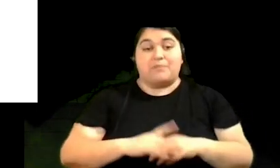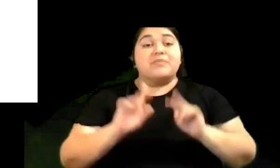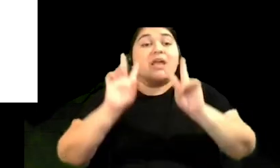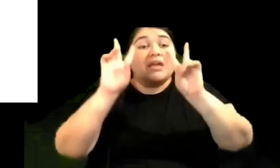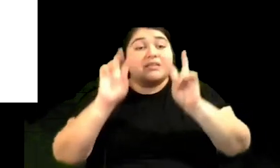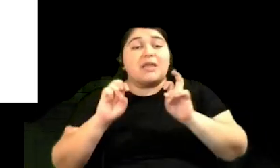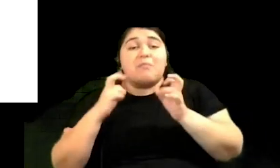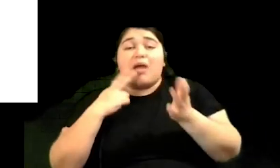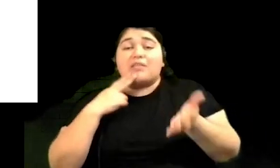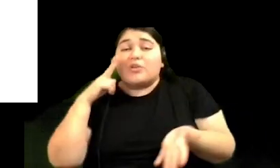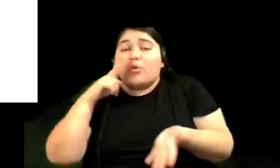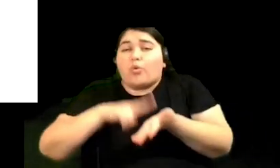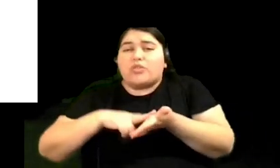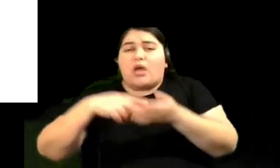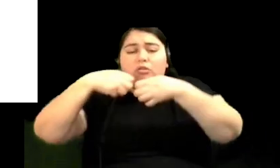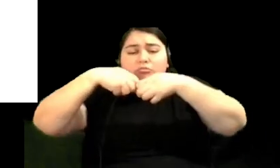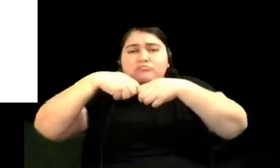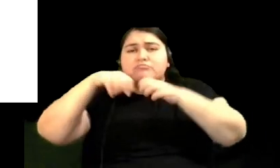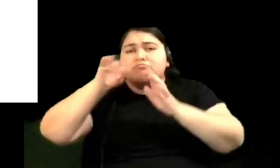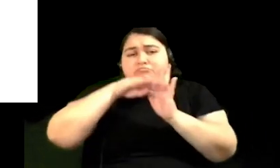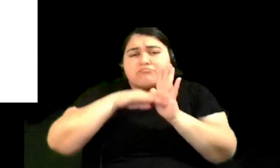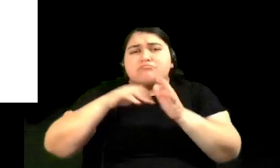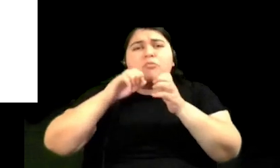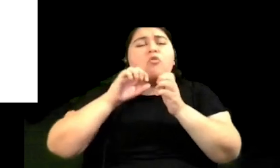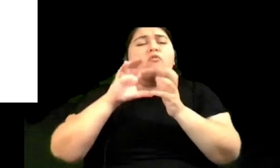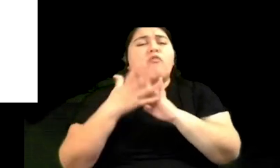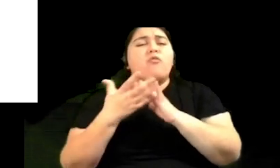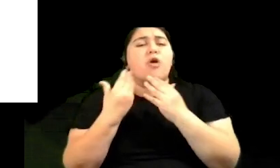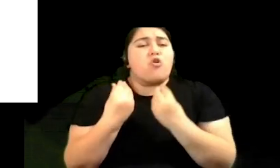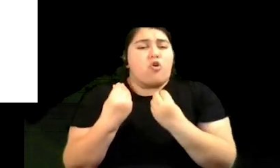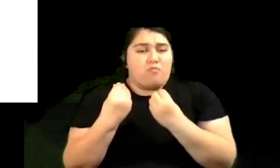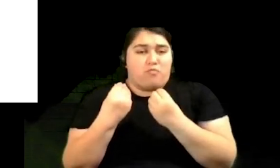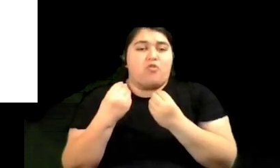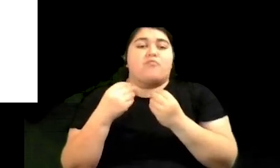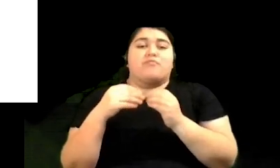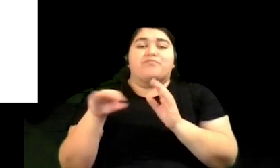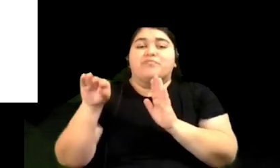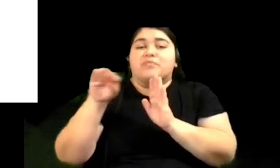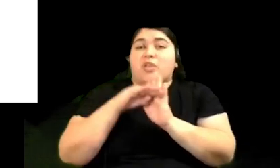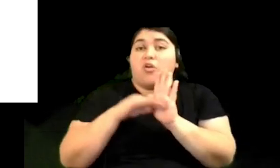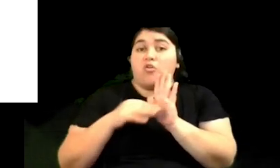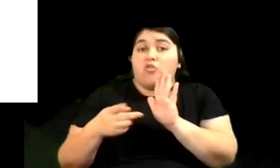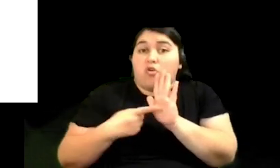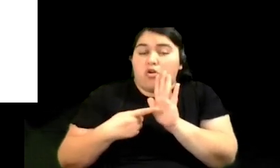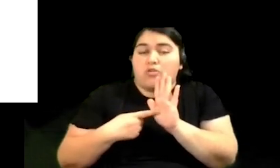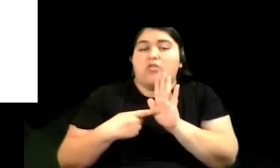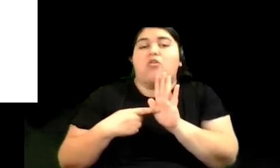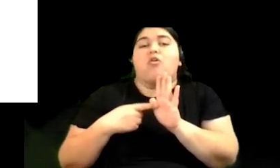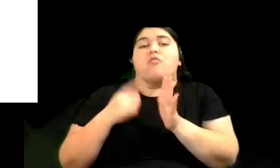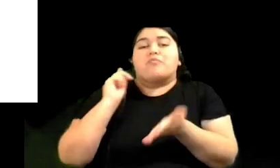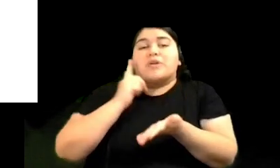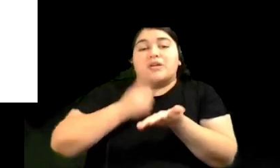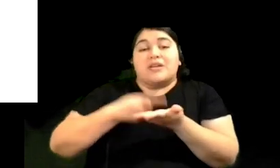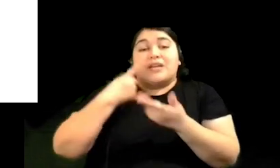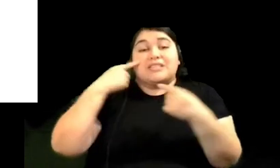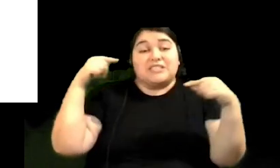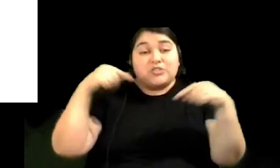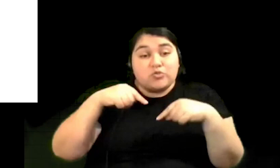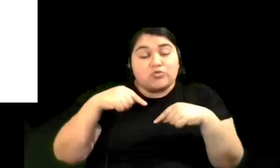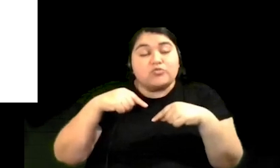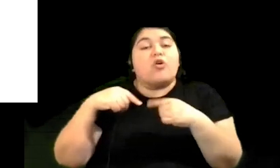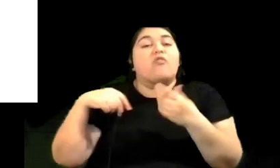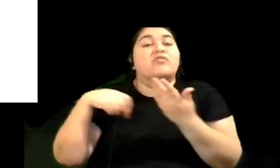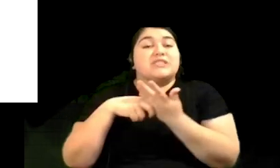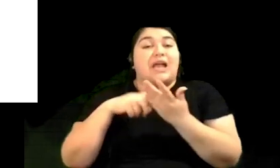un cuadro, impuesto ambiental. Uno de los primeros códigos tributarios ambientales se dictó en el Instituto de Estudios Fiscales de